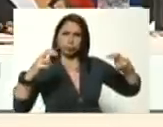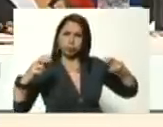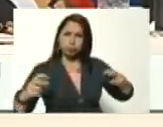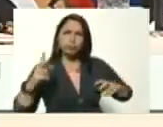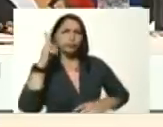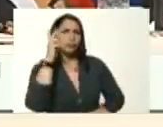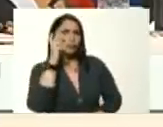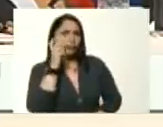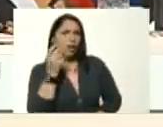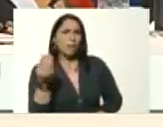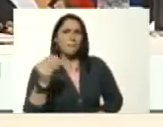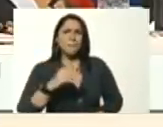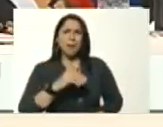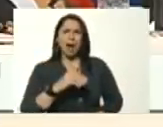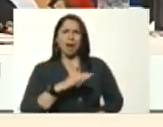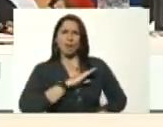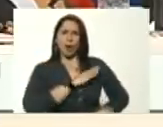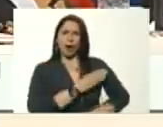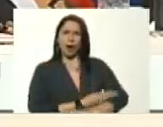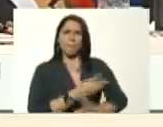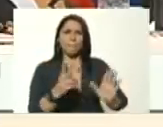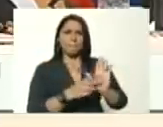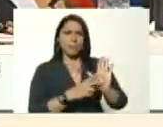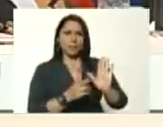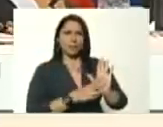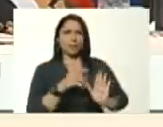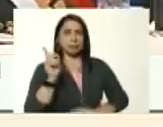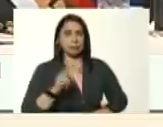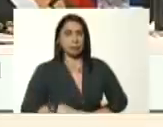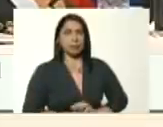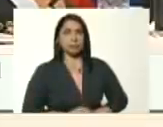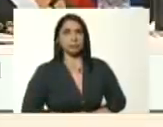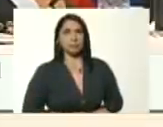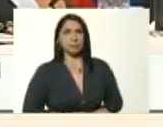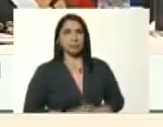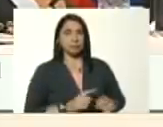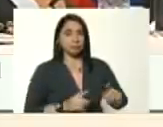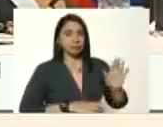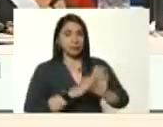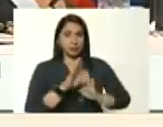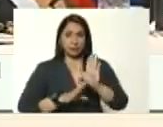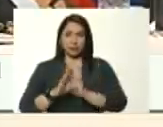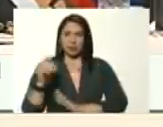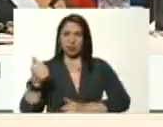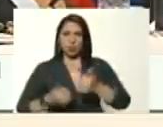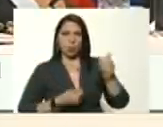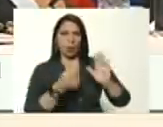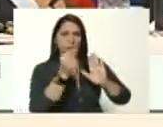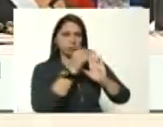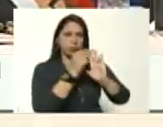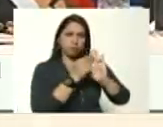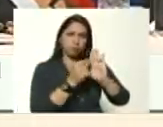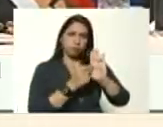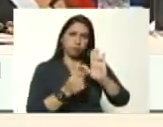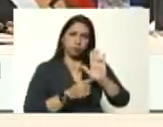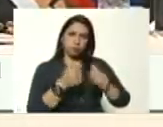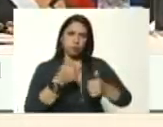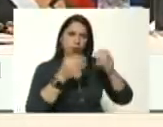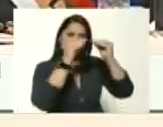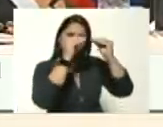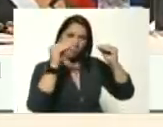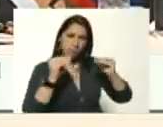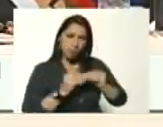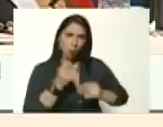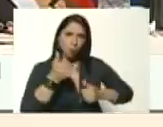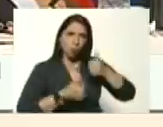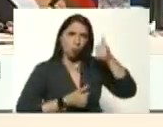duras verdades y para desarrollar los puntos que nos unen cuáles son